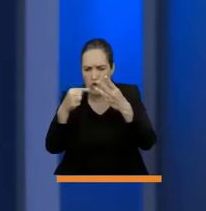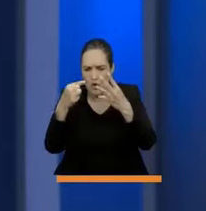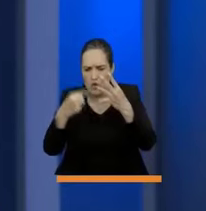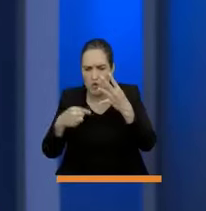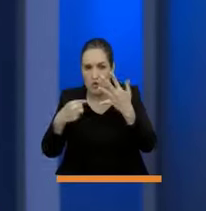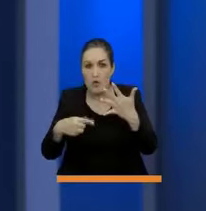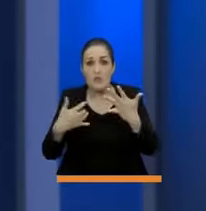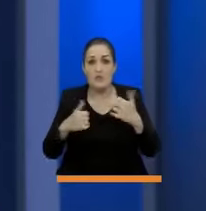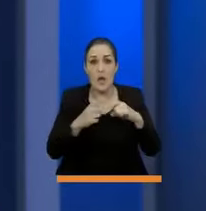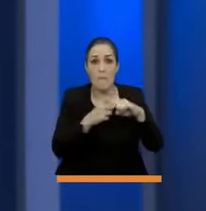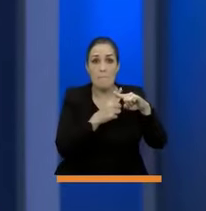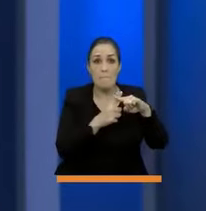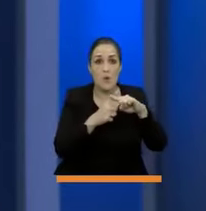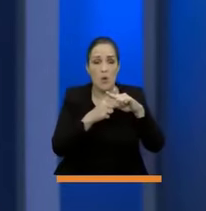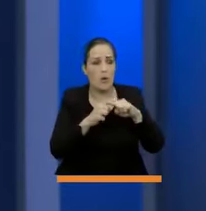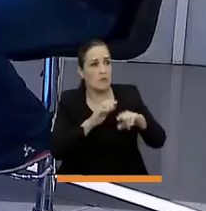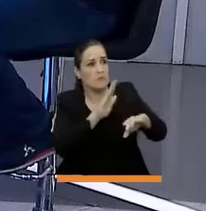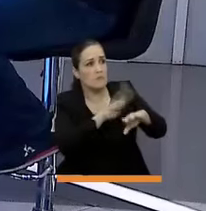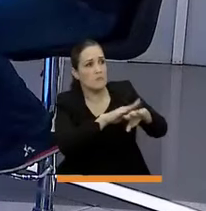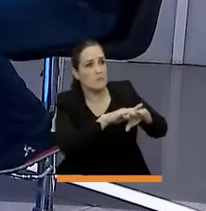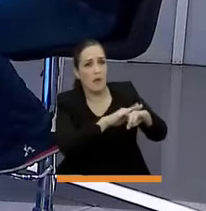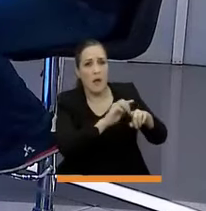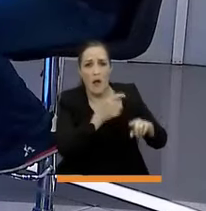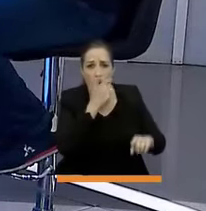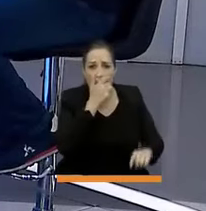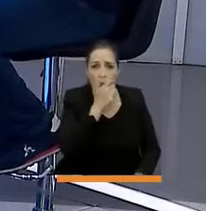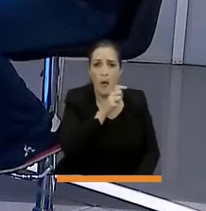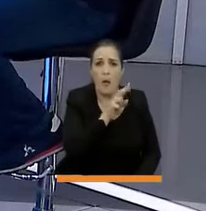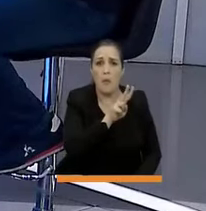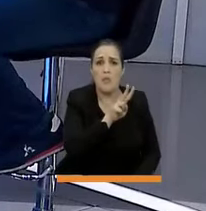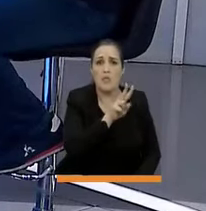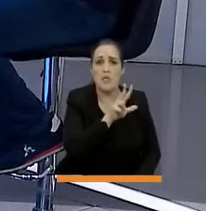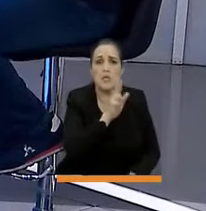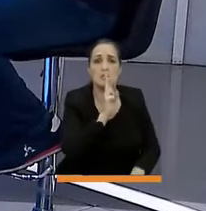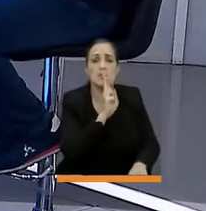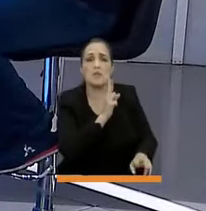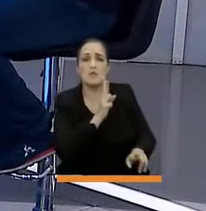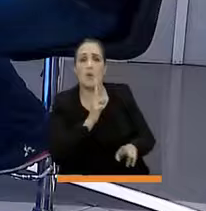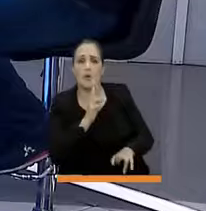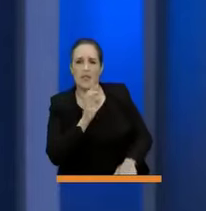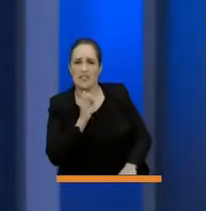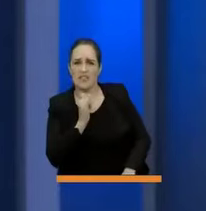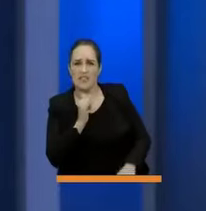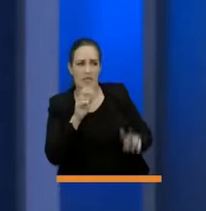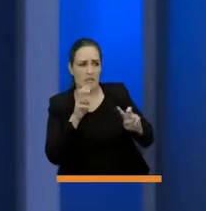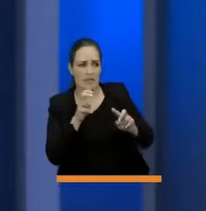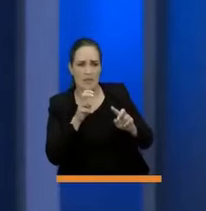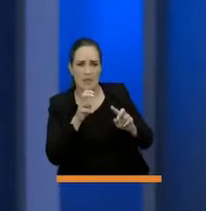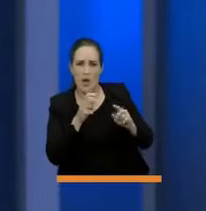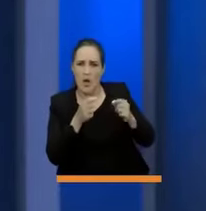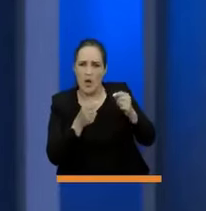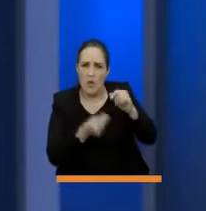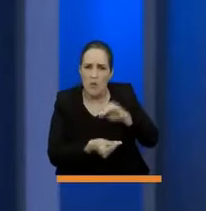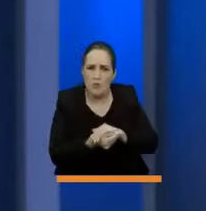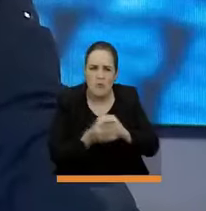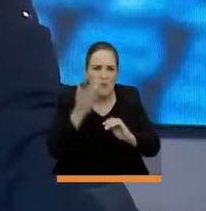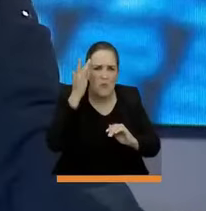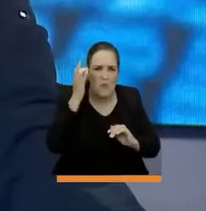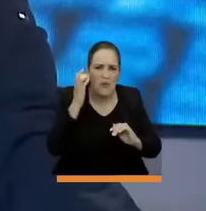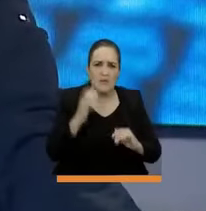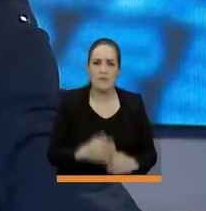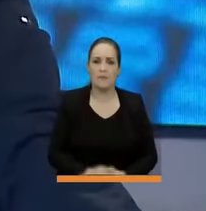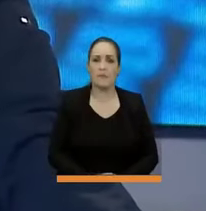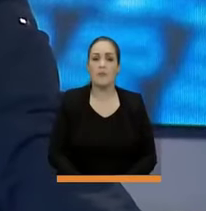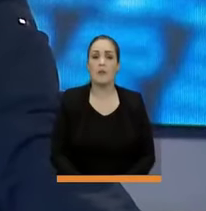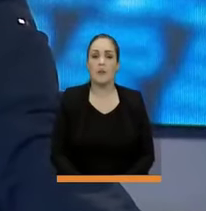de la Procuraduría, pero solo 23 le habían contestado, le habían dado una respuesta. ¿Por qué y cuáles son estos temas? Efectivamente